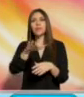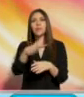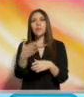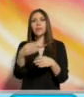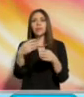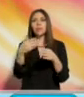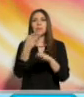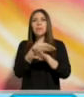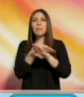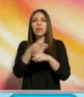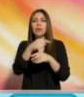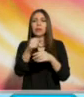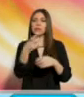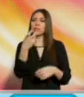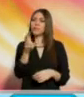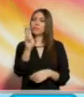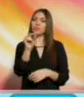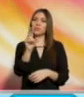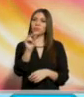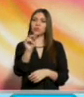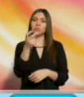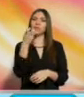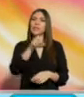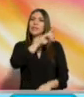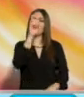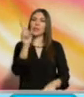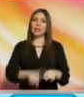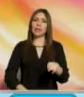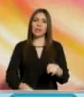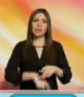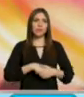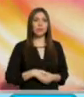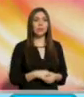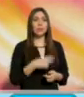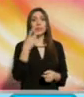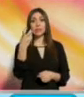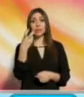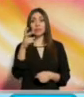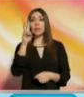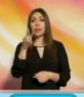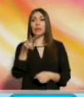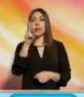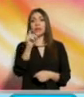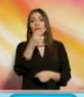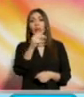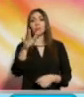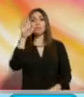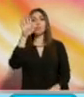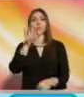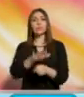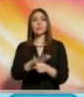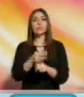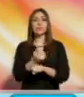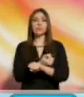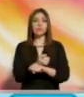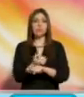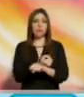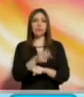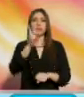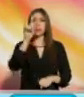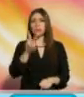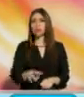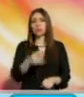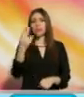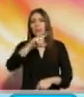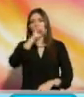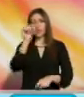Bueno, no, ¿verdad? pues eso no. Muy ¿Qué bien. creen? ¿Eso no? Eso no, eso lo vamos a quitar. Es un tapón para las arterias, un dicen. tapón Como para las- nutrióloga sí es cierto. ¿verdad? Así es un tapón